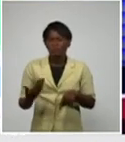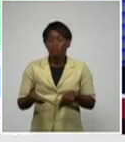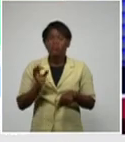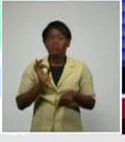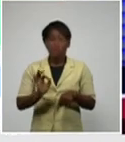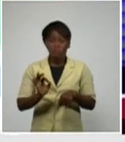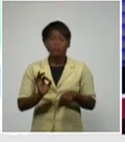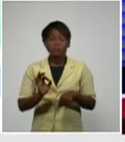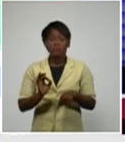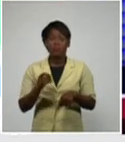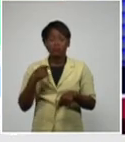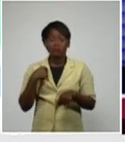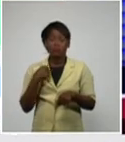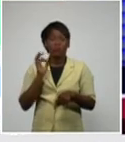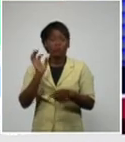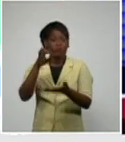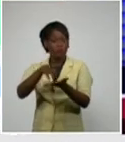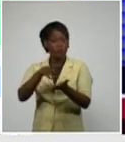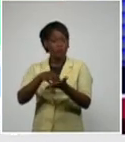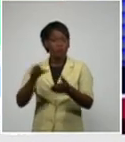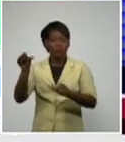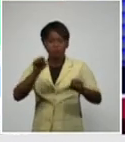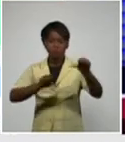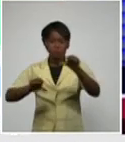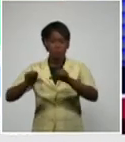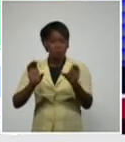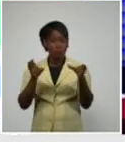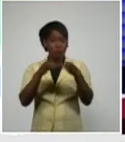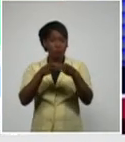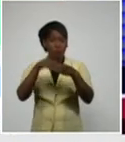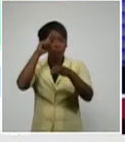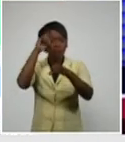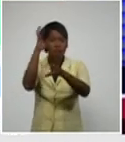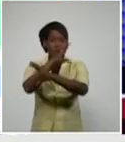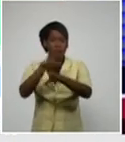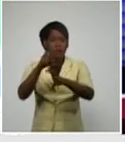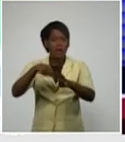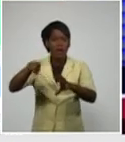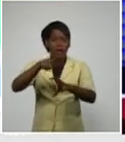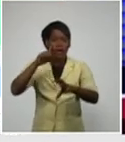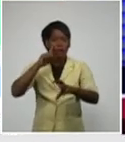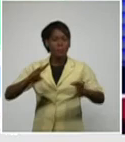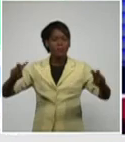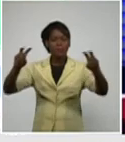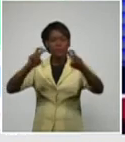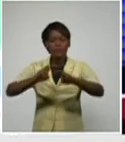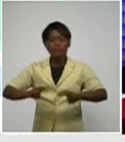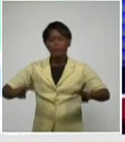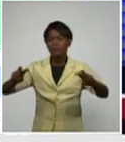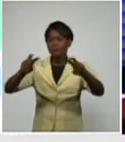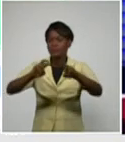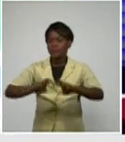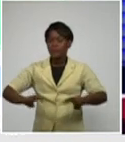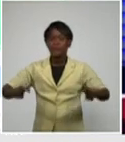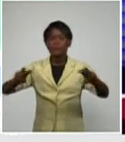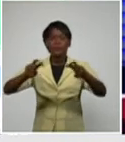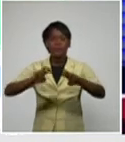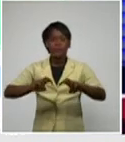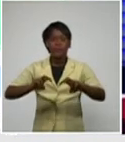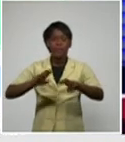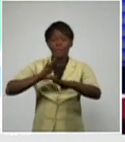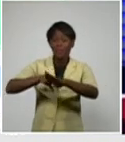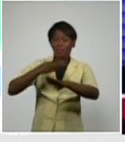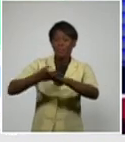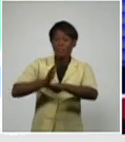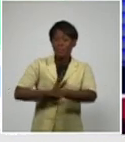con la doctora Beatriz Marcheco y su equipo de trabajo han hecho un estudio muy completo que también iremos ofertando